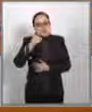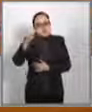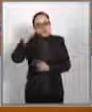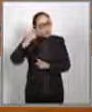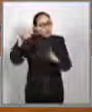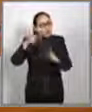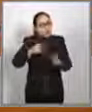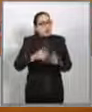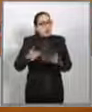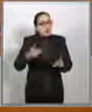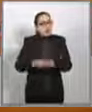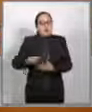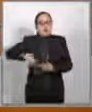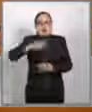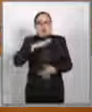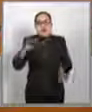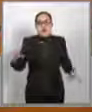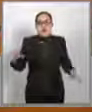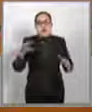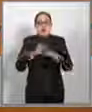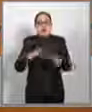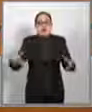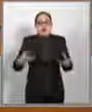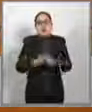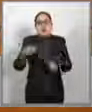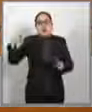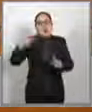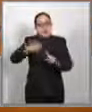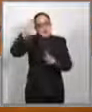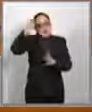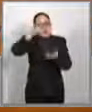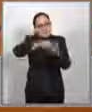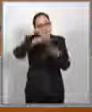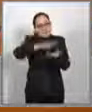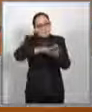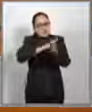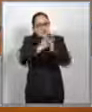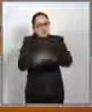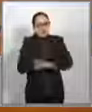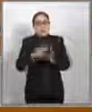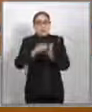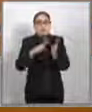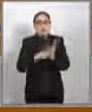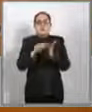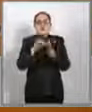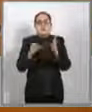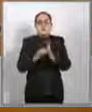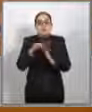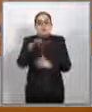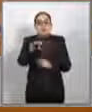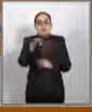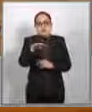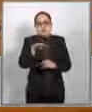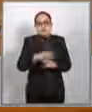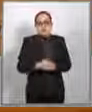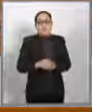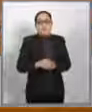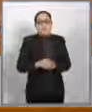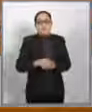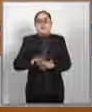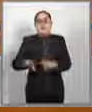poder captar el espíritu de esta reserva y reflejarlo. Queda en el artículo 19 y se